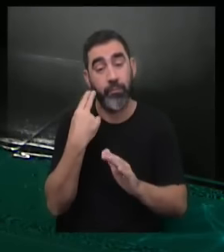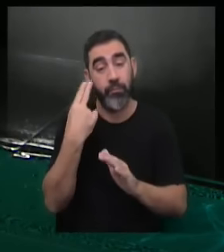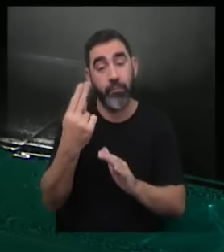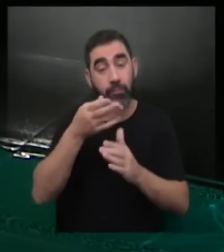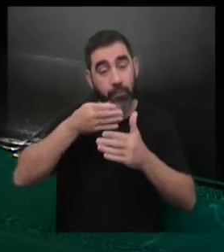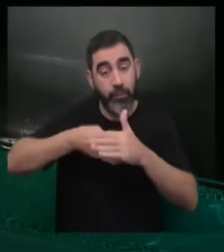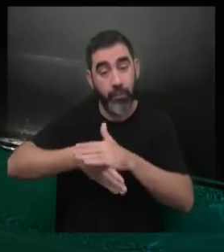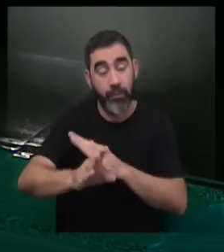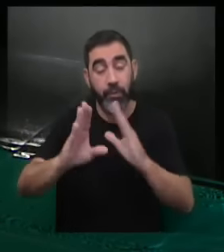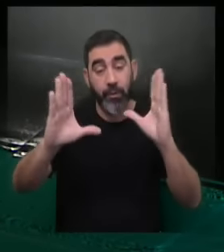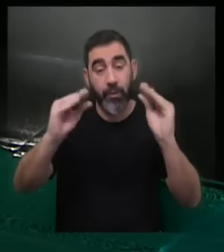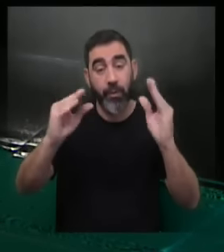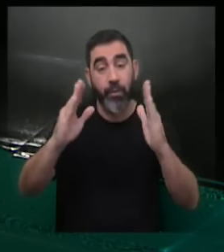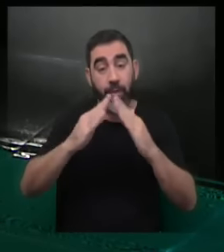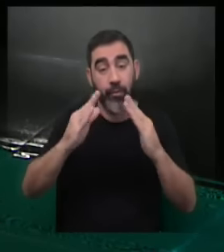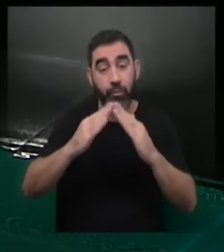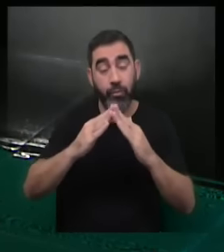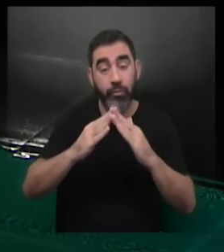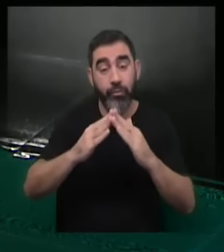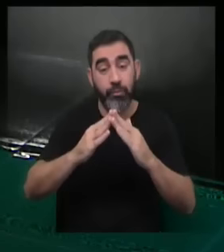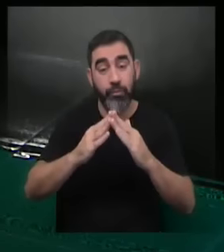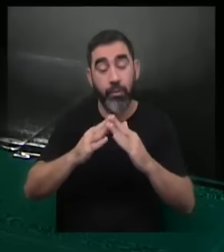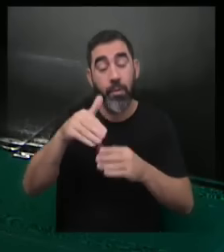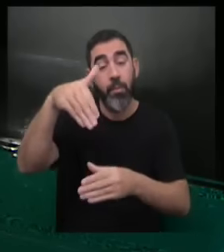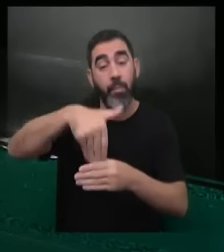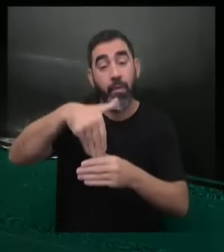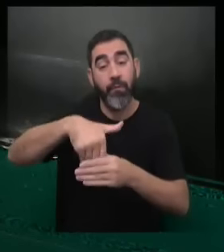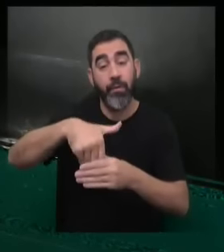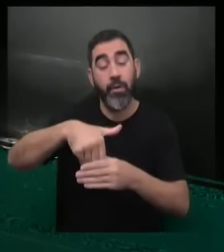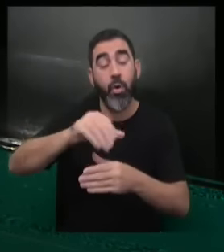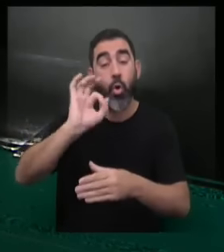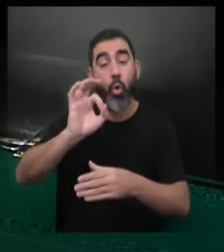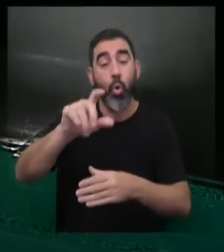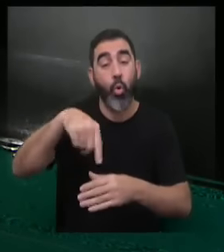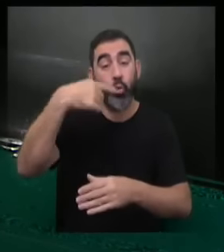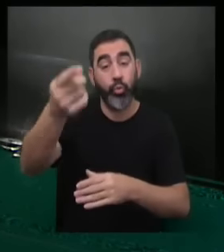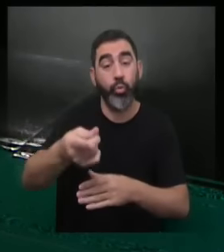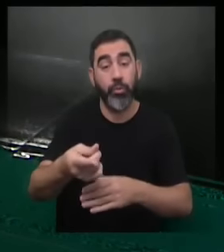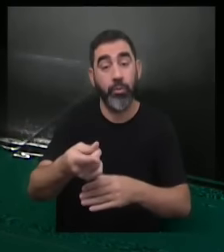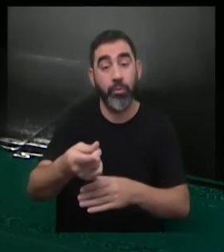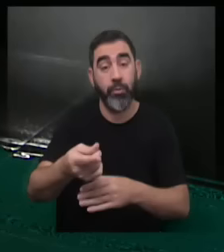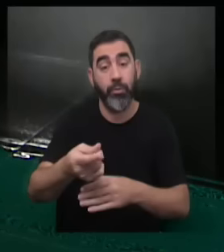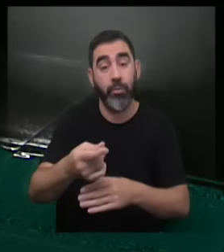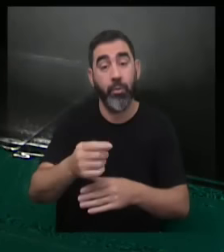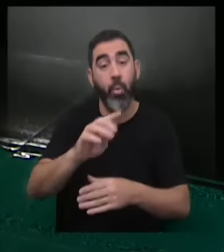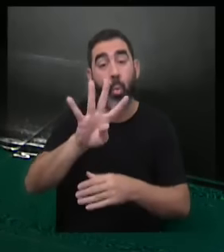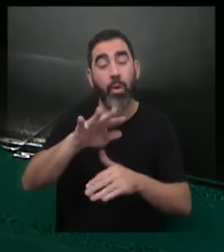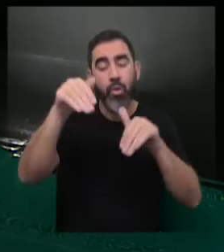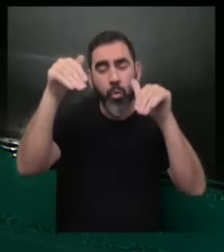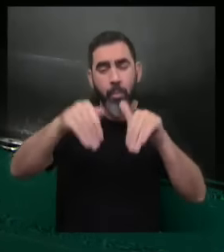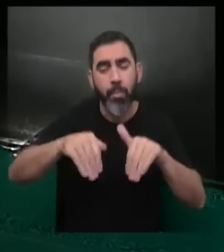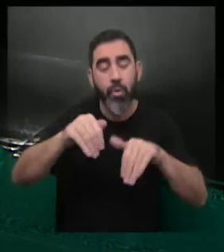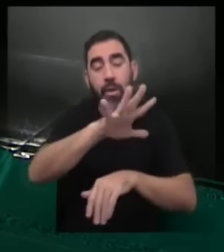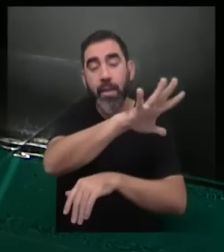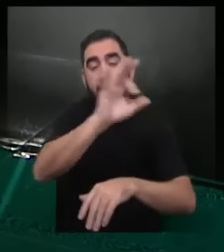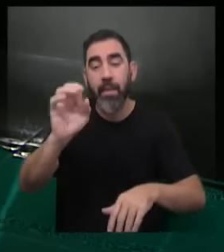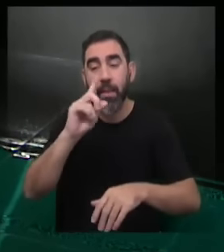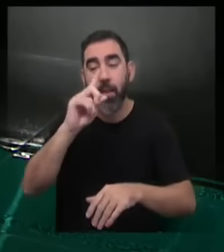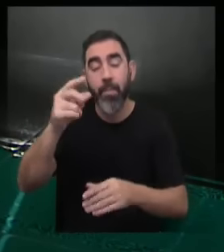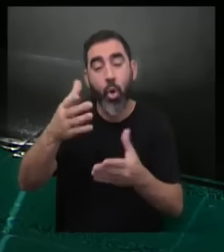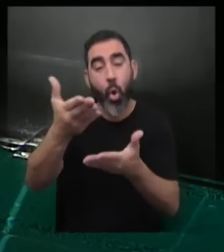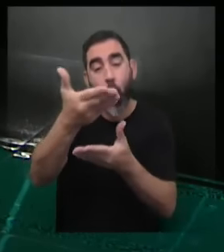allanamientos nocturnos y que se plebiscitar en el mes de octubre va a imprimir 4,500 hojas de